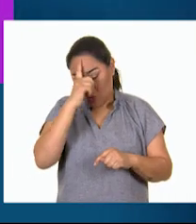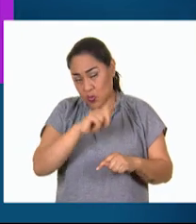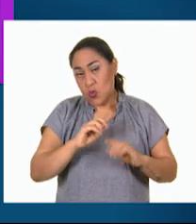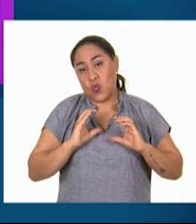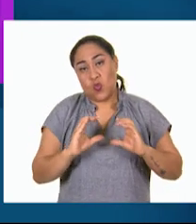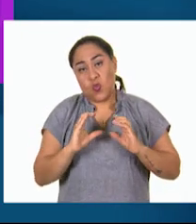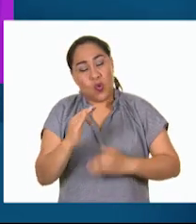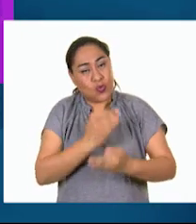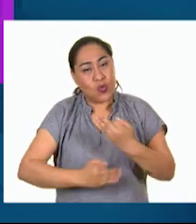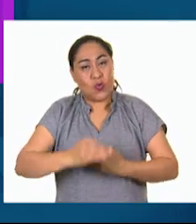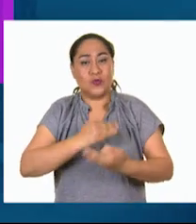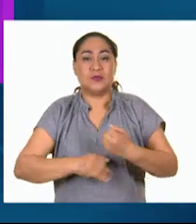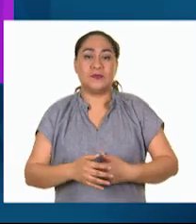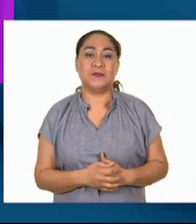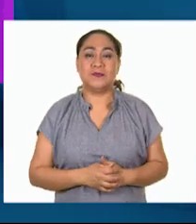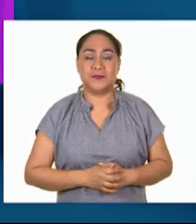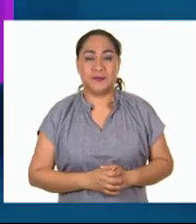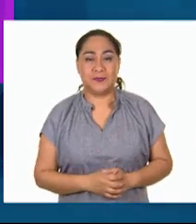unos a los otros.